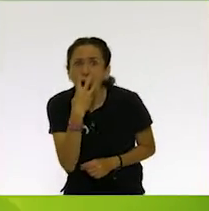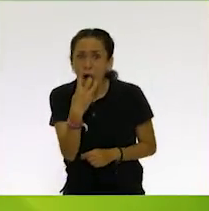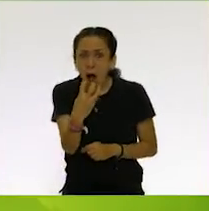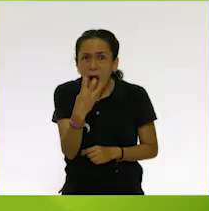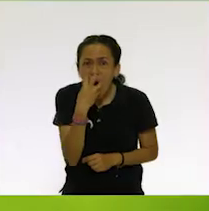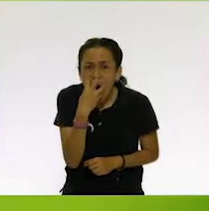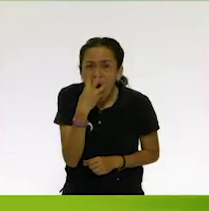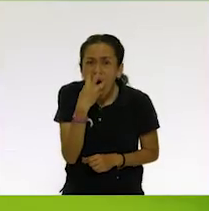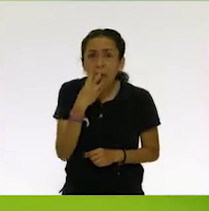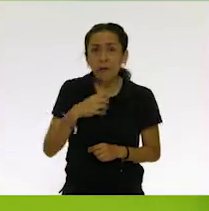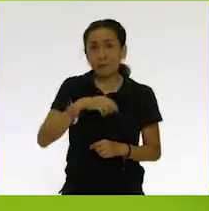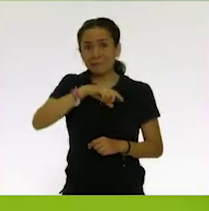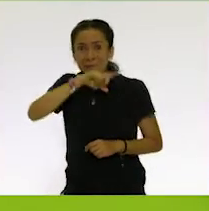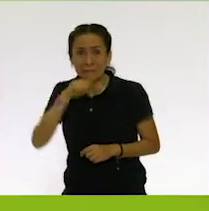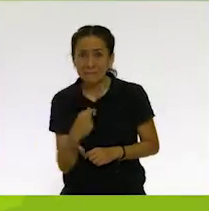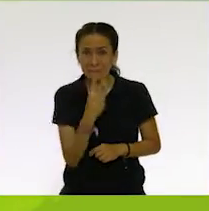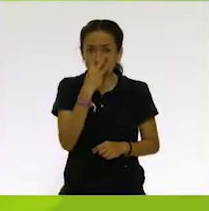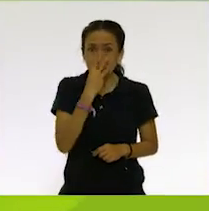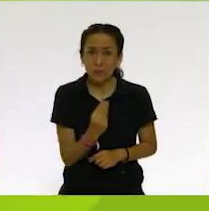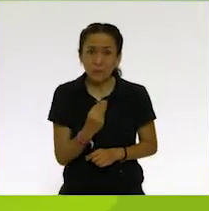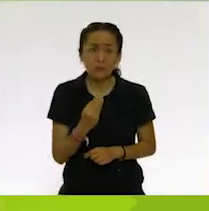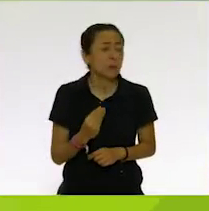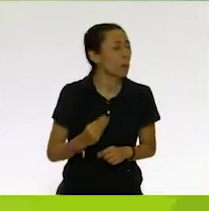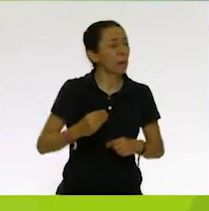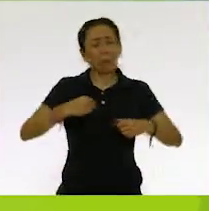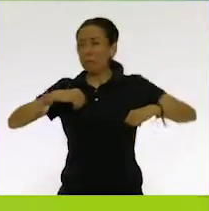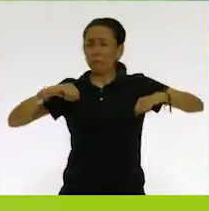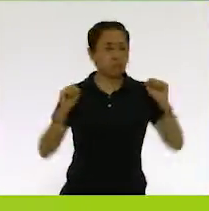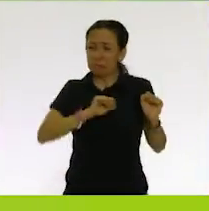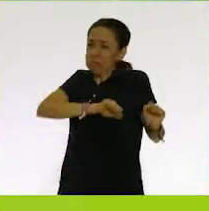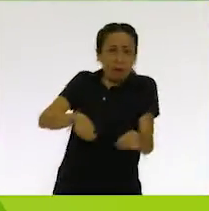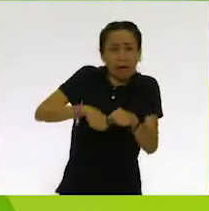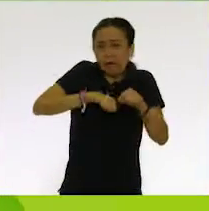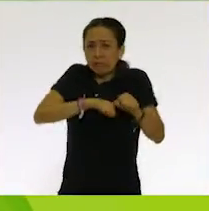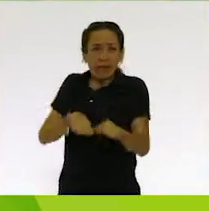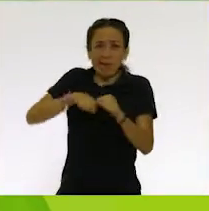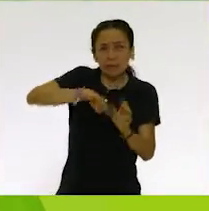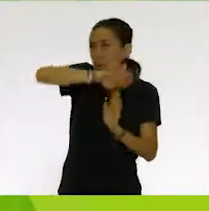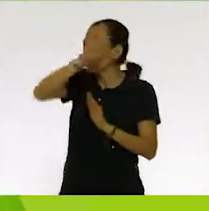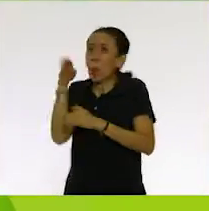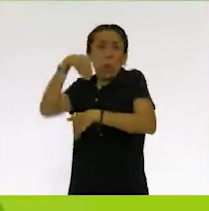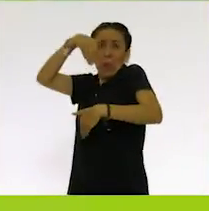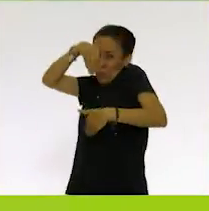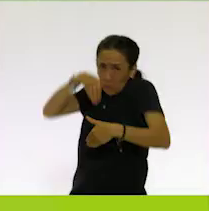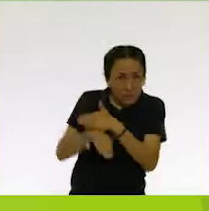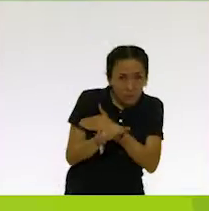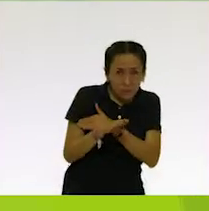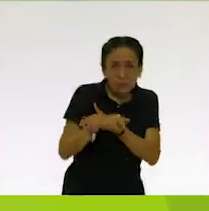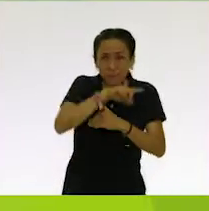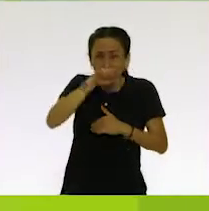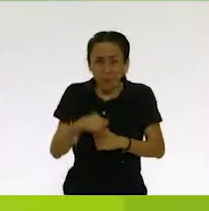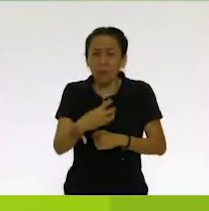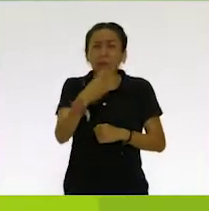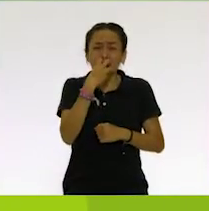El lobo corriendo se metió a la cueva. El oso se estiró.